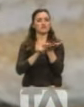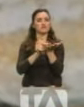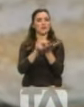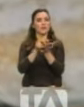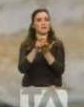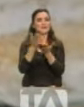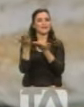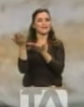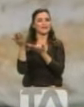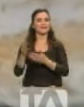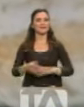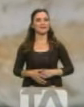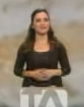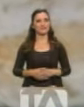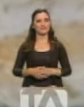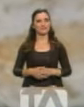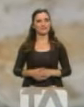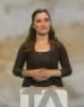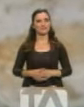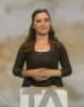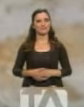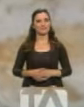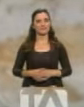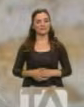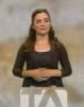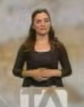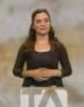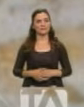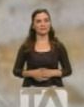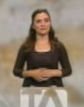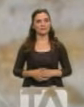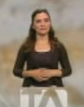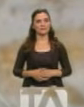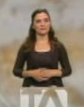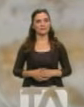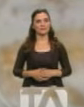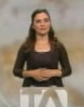la mantis. Fernanda Ceballos, 24 horas.